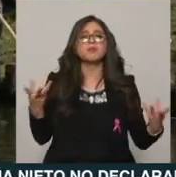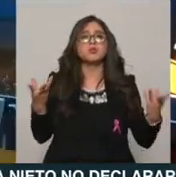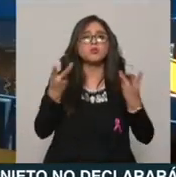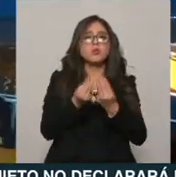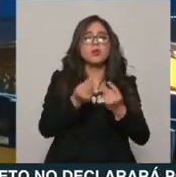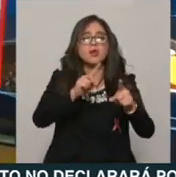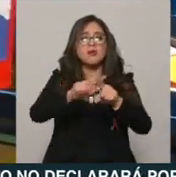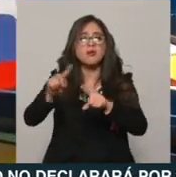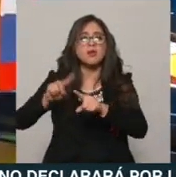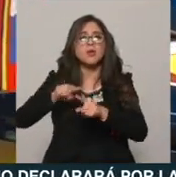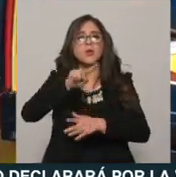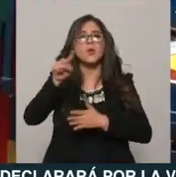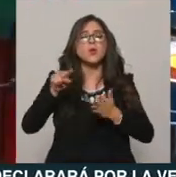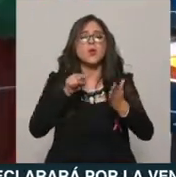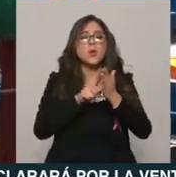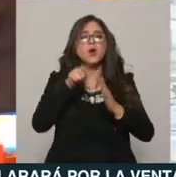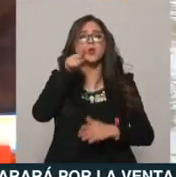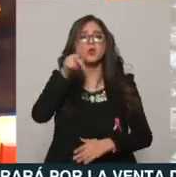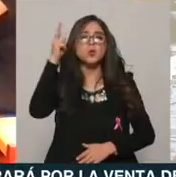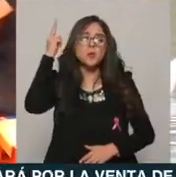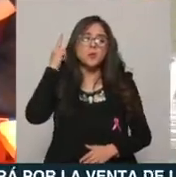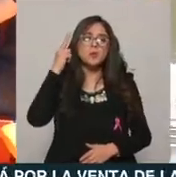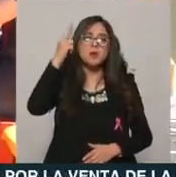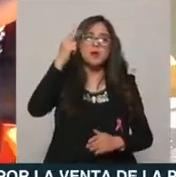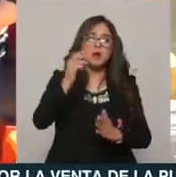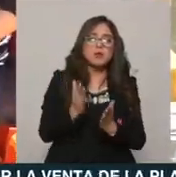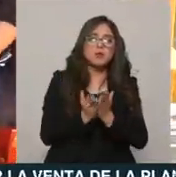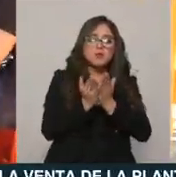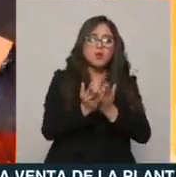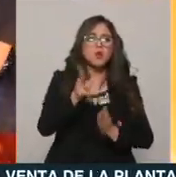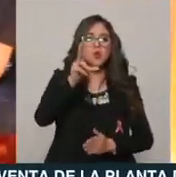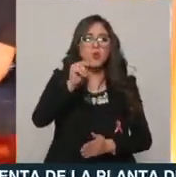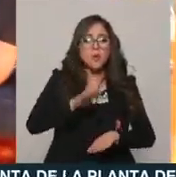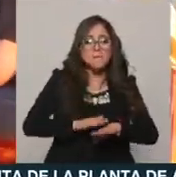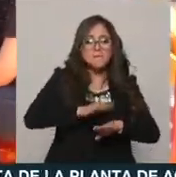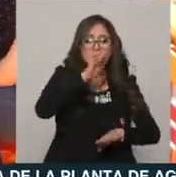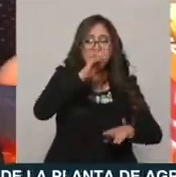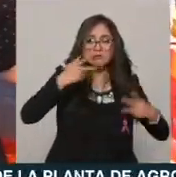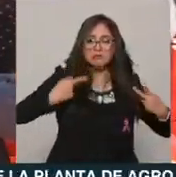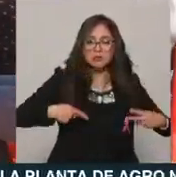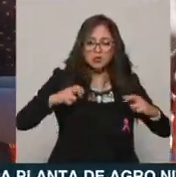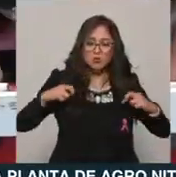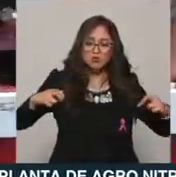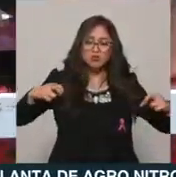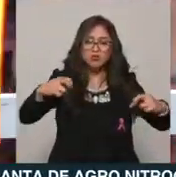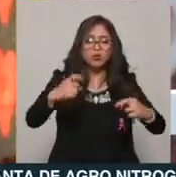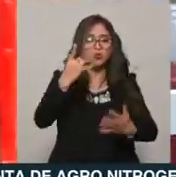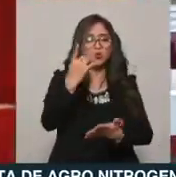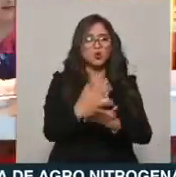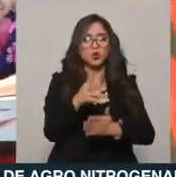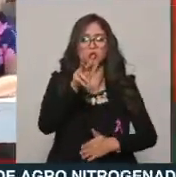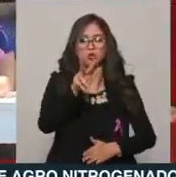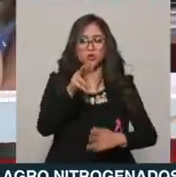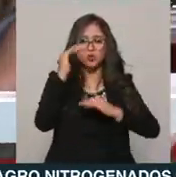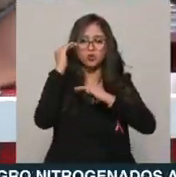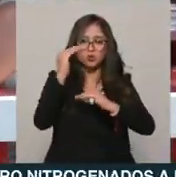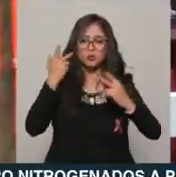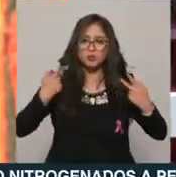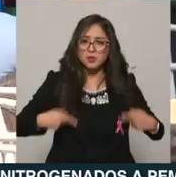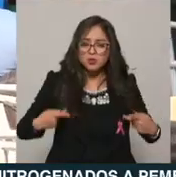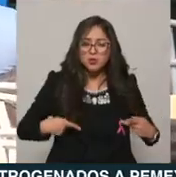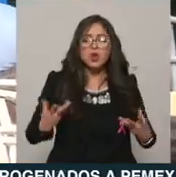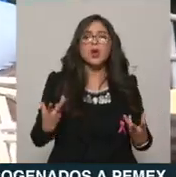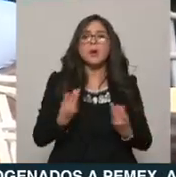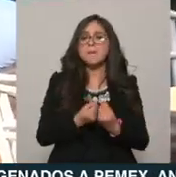establecen los puntos para realizar un viaje en trajinera, como no exceder la capacidad de la embarcación, que es para 18 personas, contando niños.